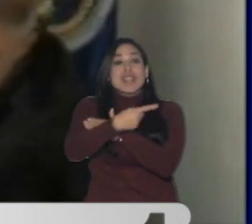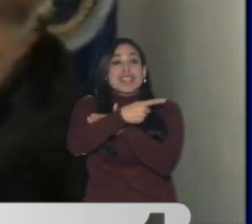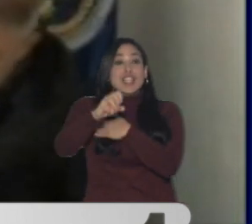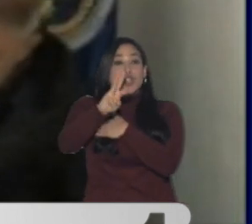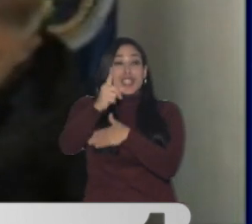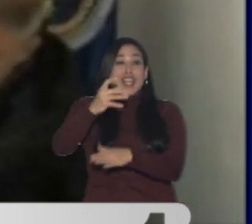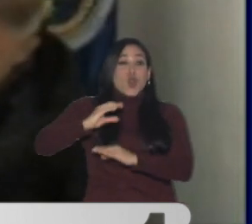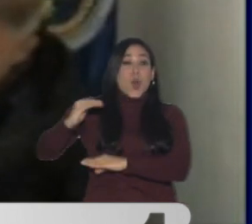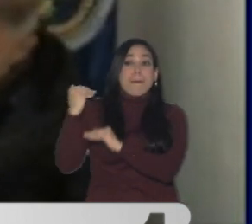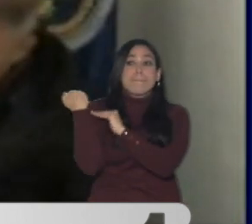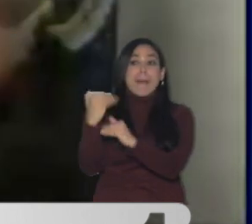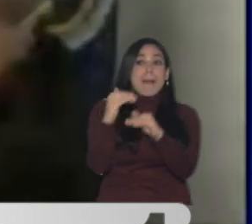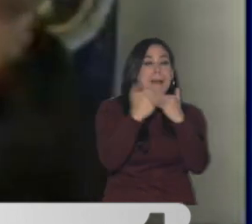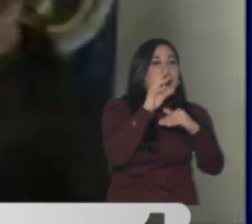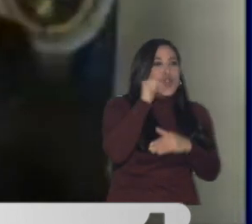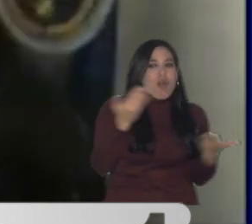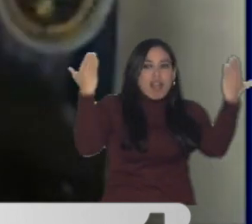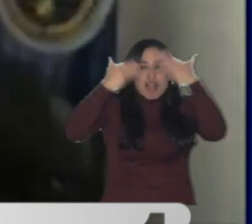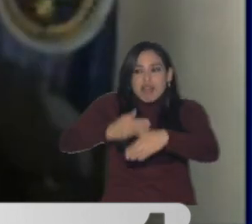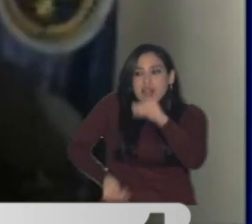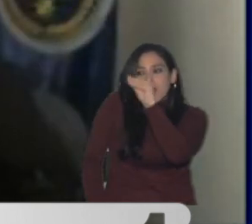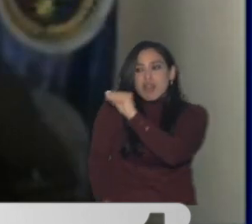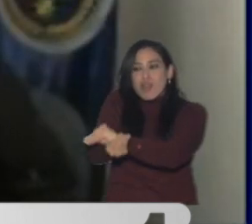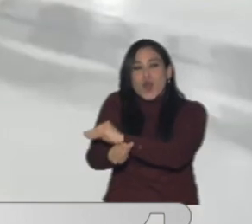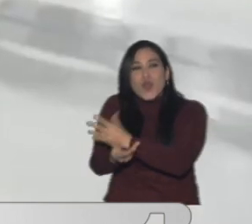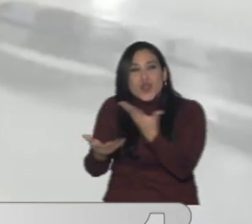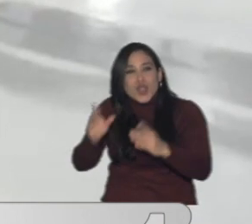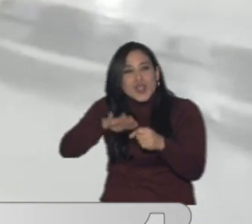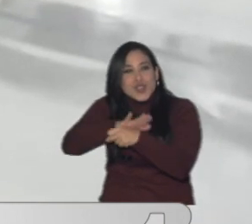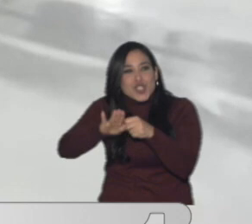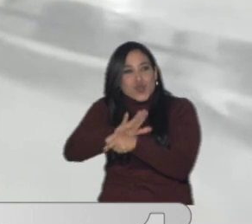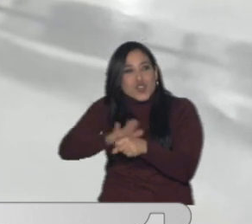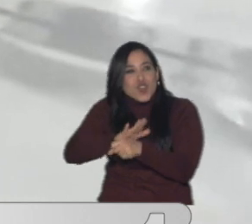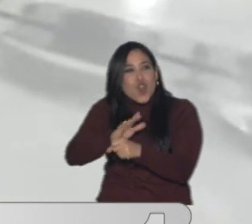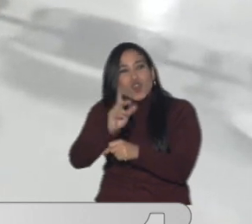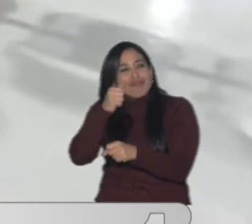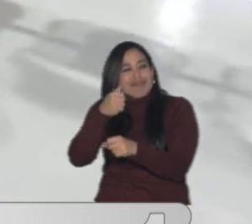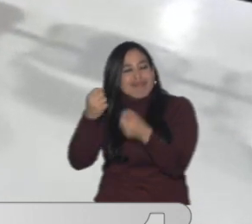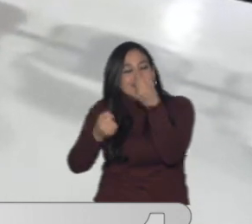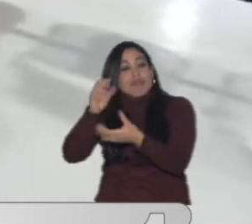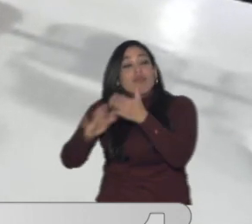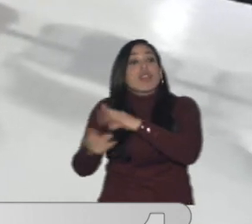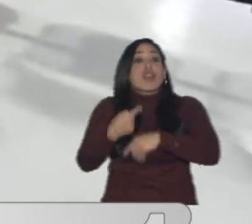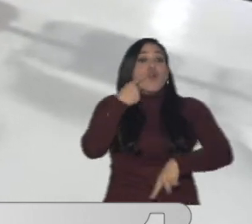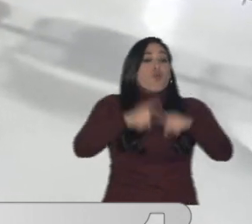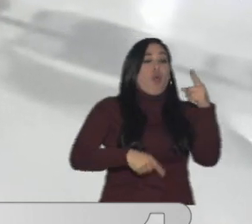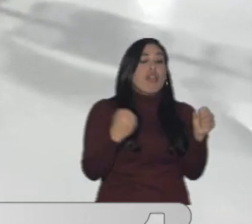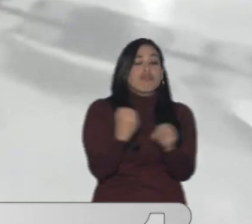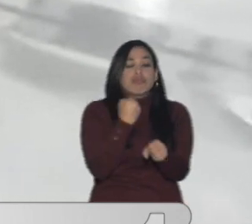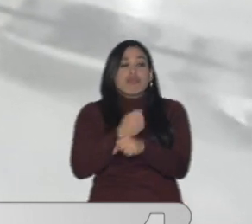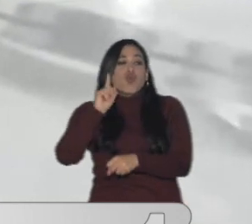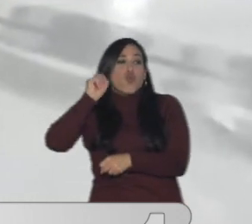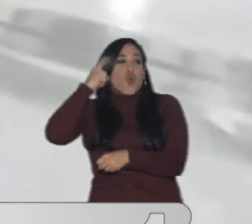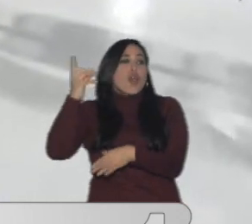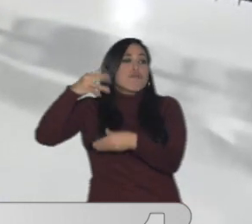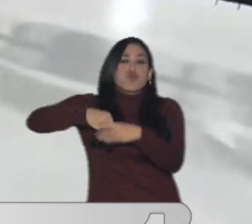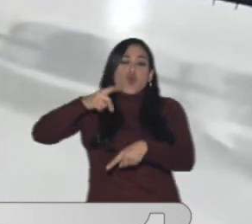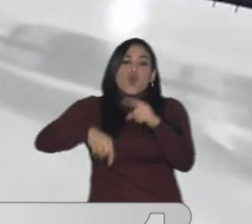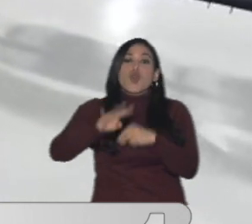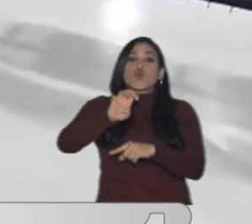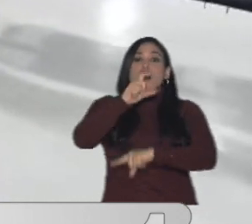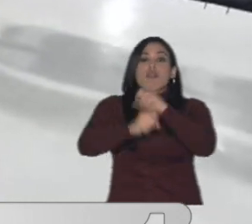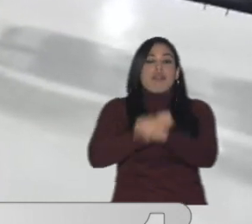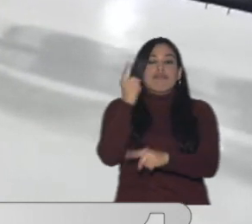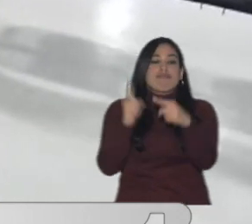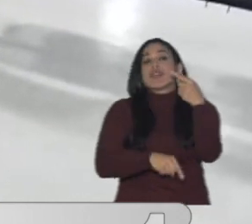salarios mínimos legales por el soborno a una juez en el llamado caso Hyundai. Además, fue inhabilitado para ejercer funciones públicas por 9